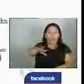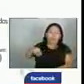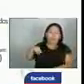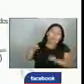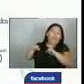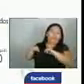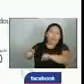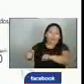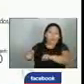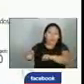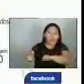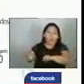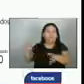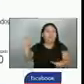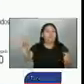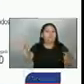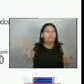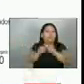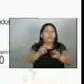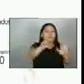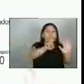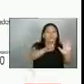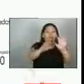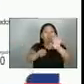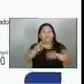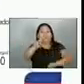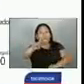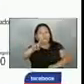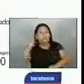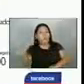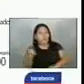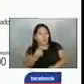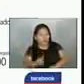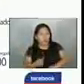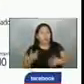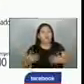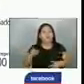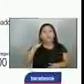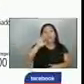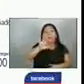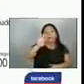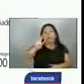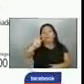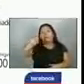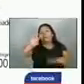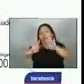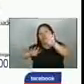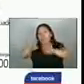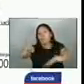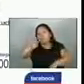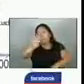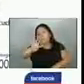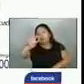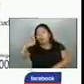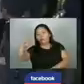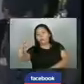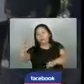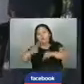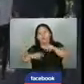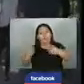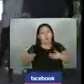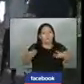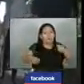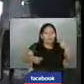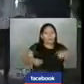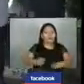fallecidos, haciendo un total de 601 beneficiados y $549,400 entregados.